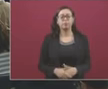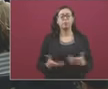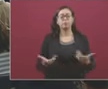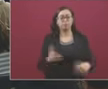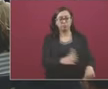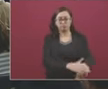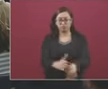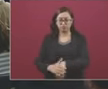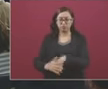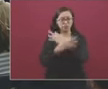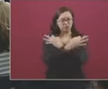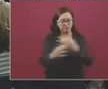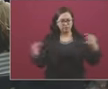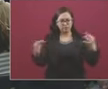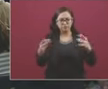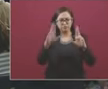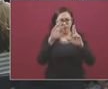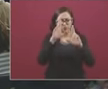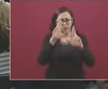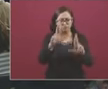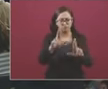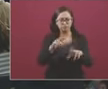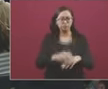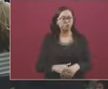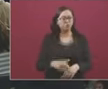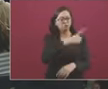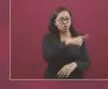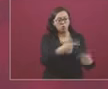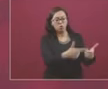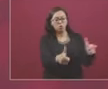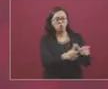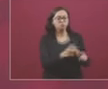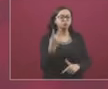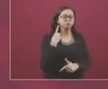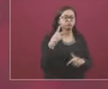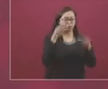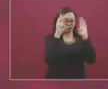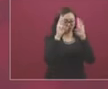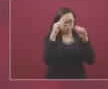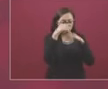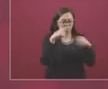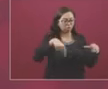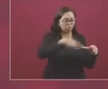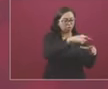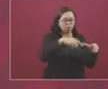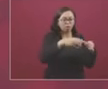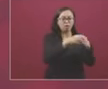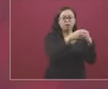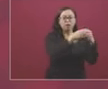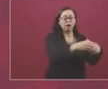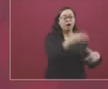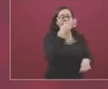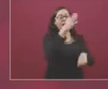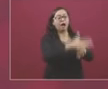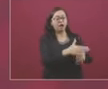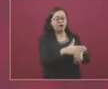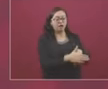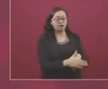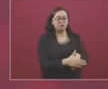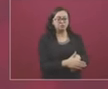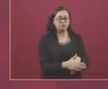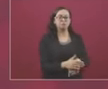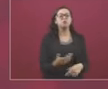respeto señores conservadores que abandonaré la presidencia en el día